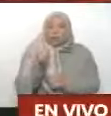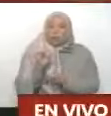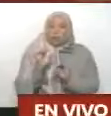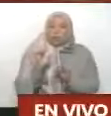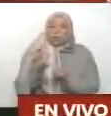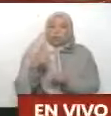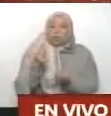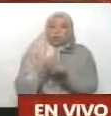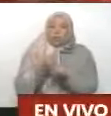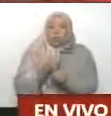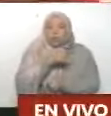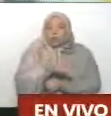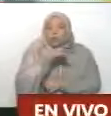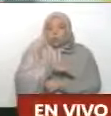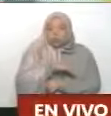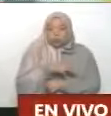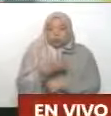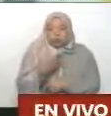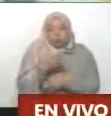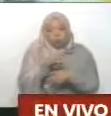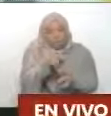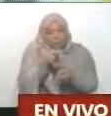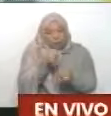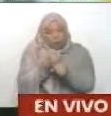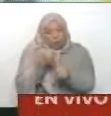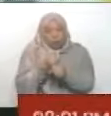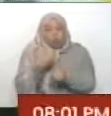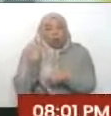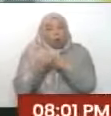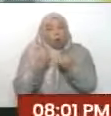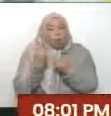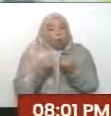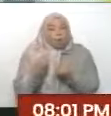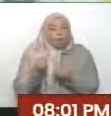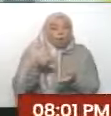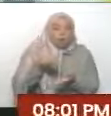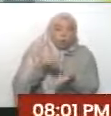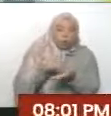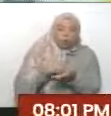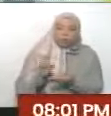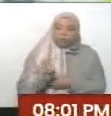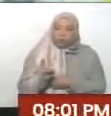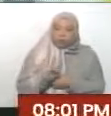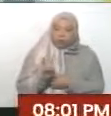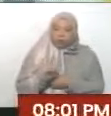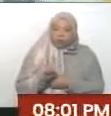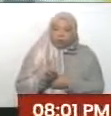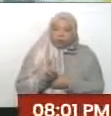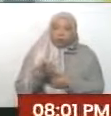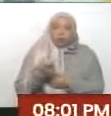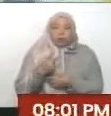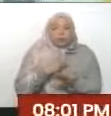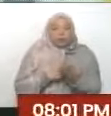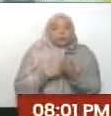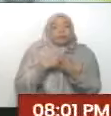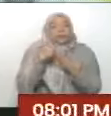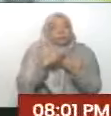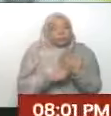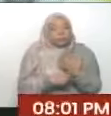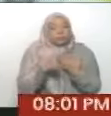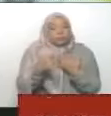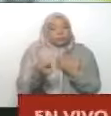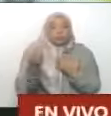protección socioeconómica integral para el regreso. Quiere decir, con los planes, para